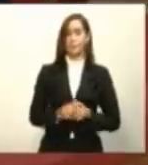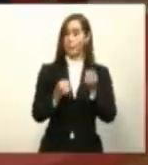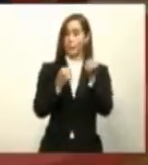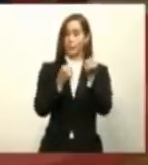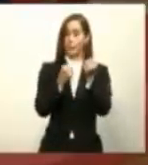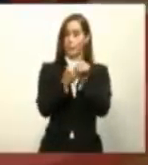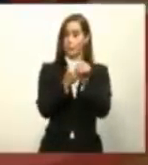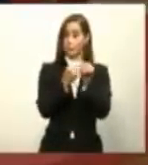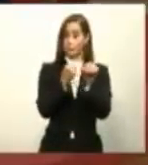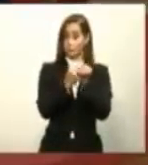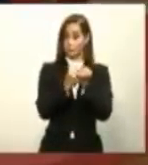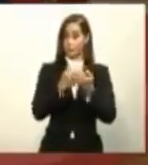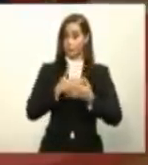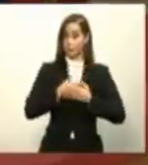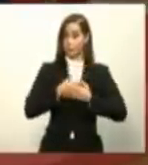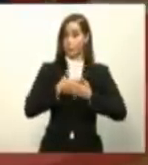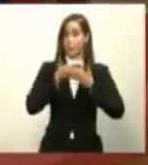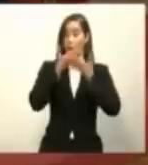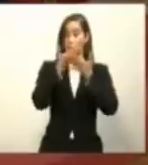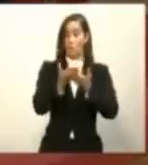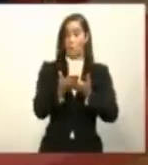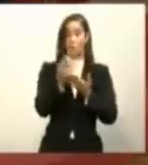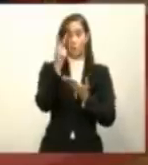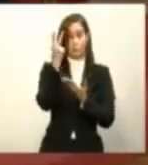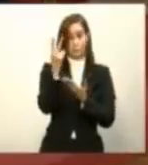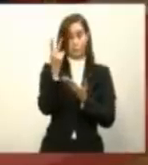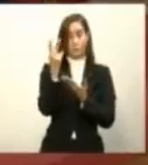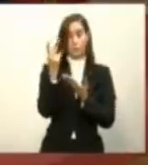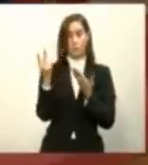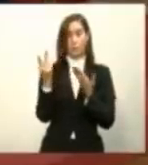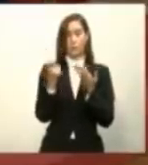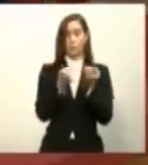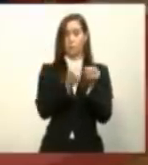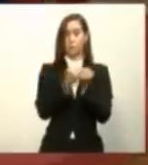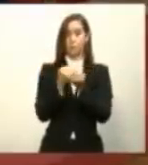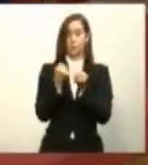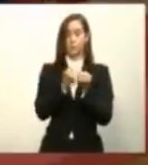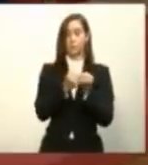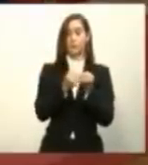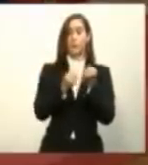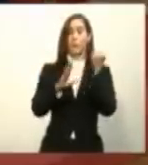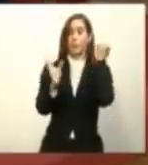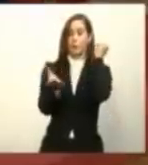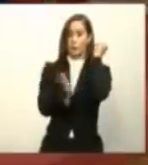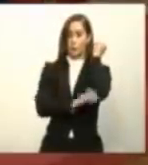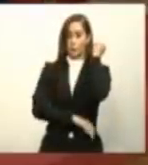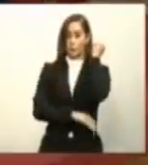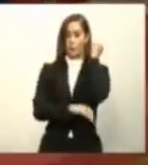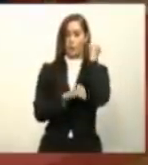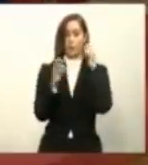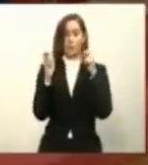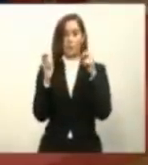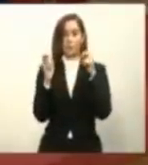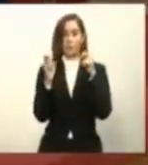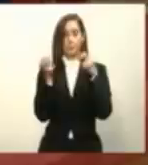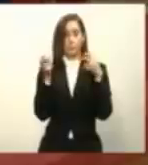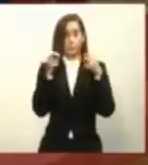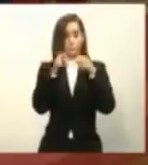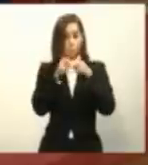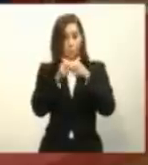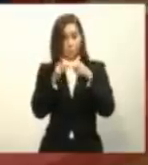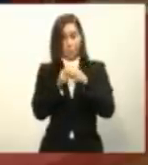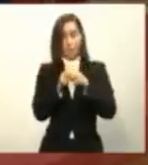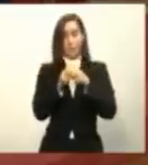cooperar de manera mutua y sostenible en los campos de la energía, la